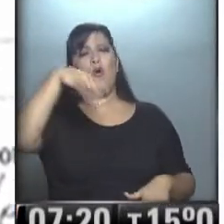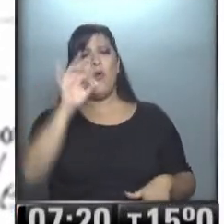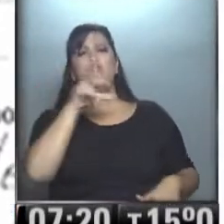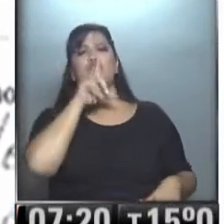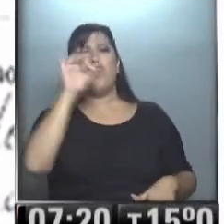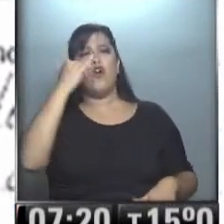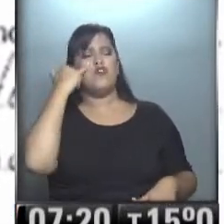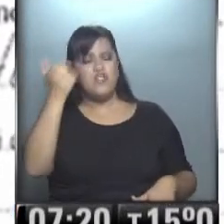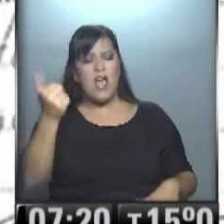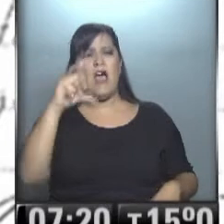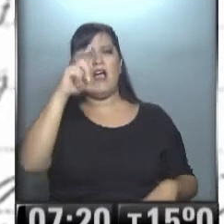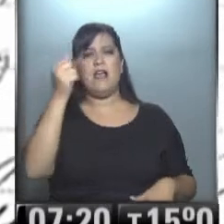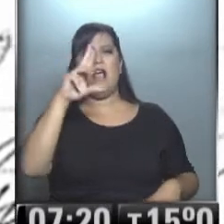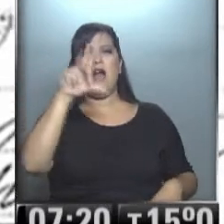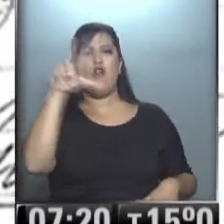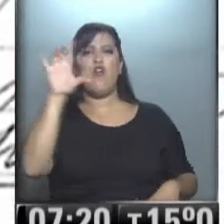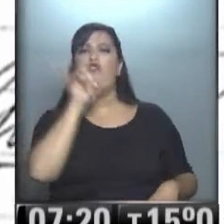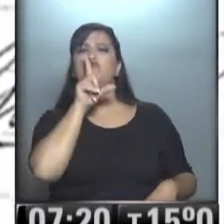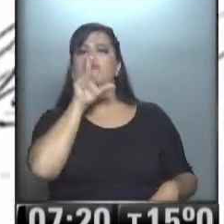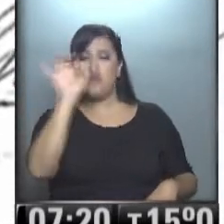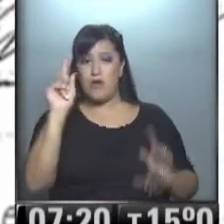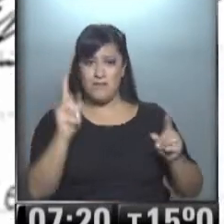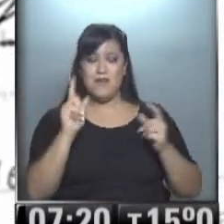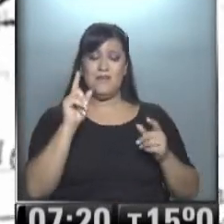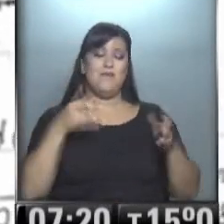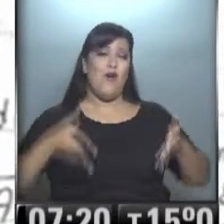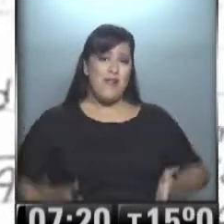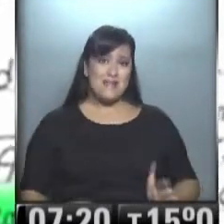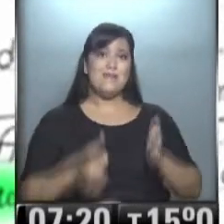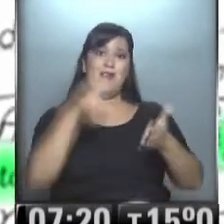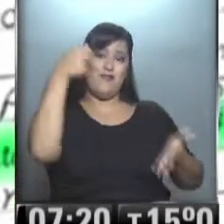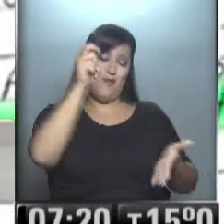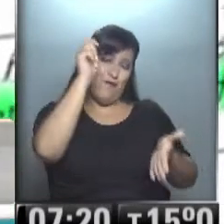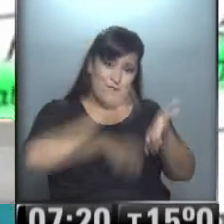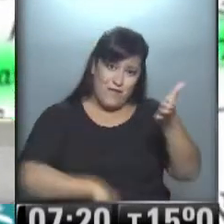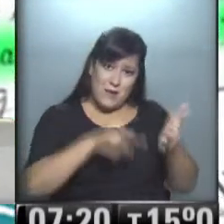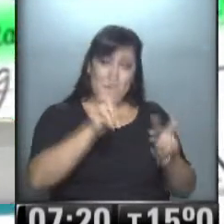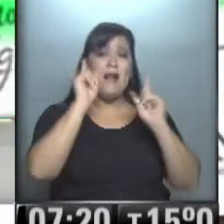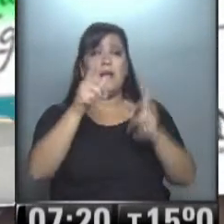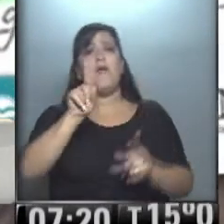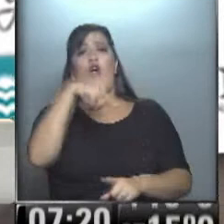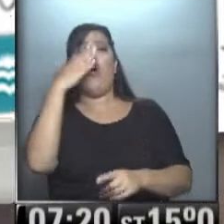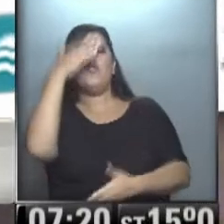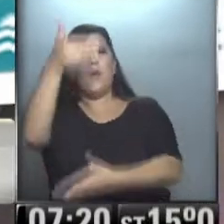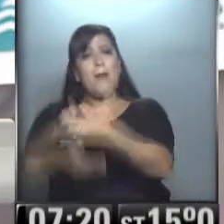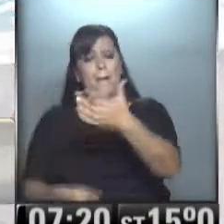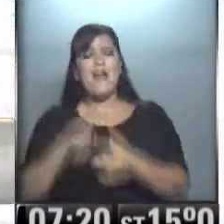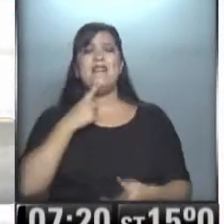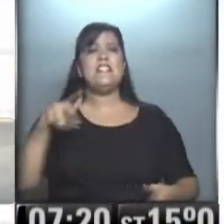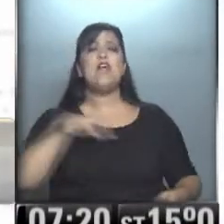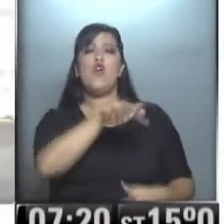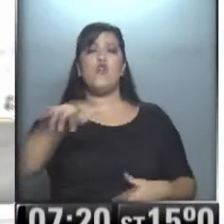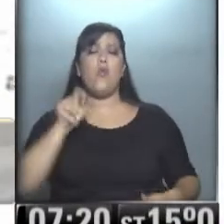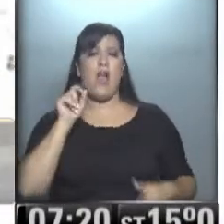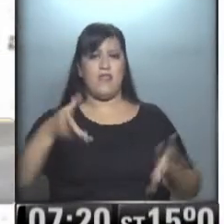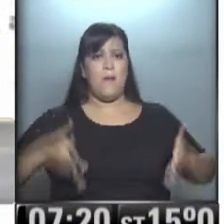el obstetra y ginecólogo que firmó esa partida de nacimiento y también un documento que señala como lugar del parto la dirección de la